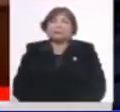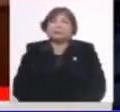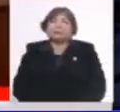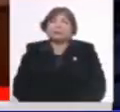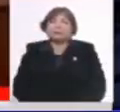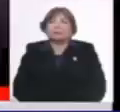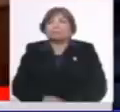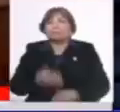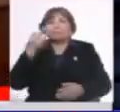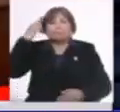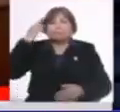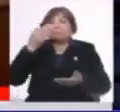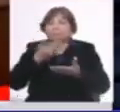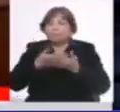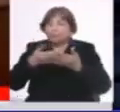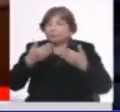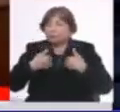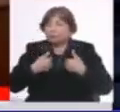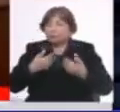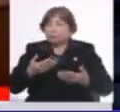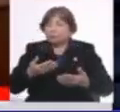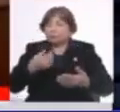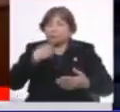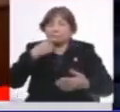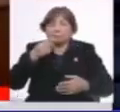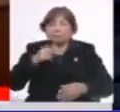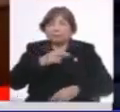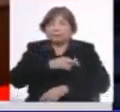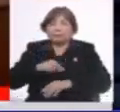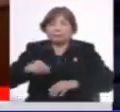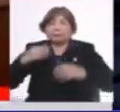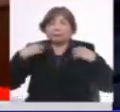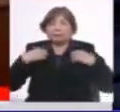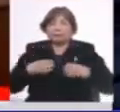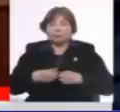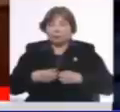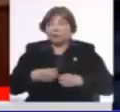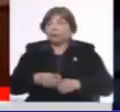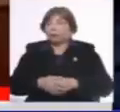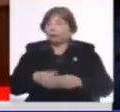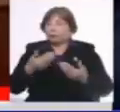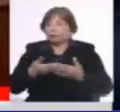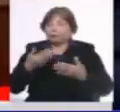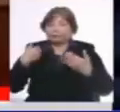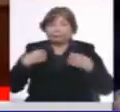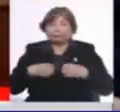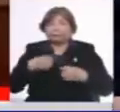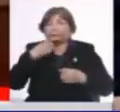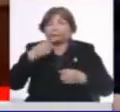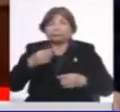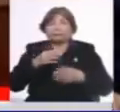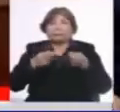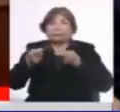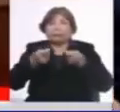En razón de que también yo soy de profesión abogado, y antes de abogado también soy licenciado